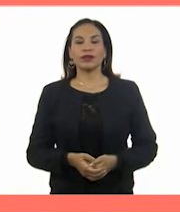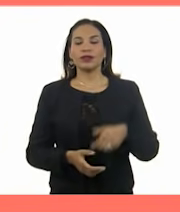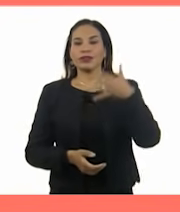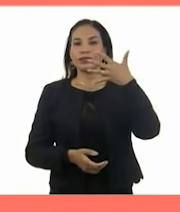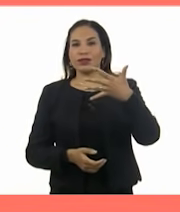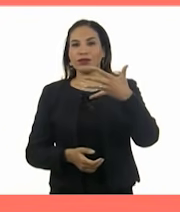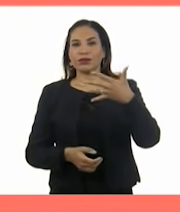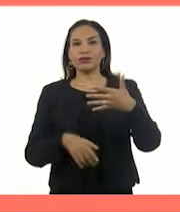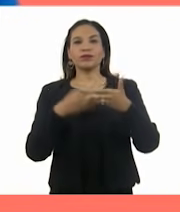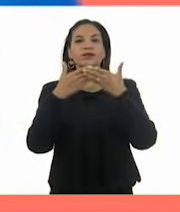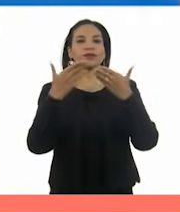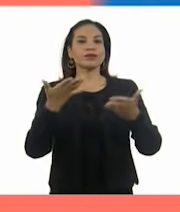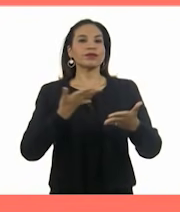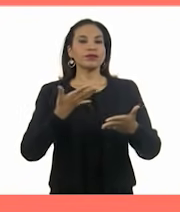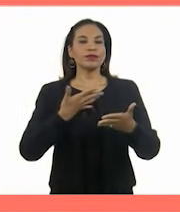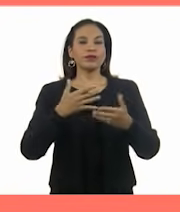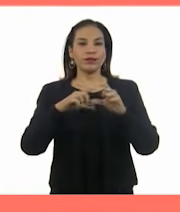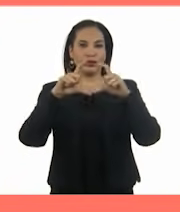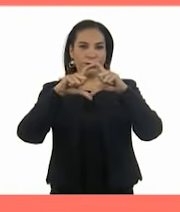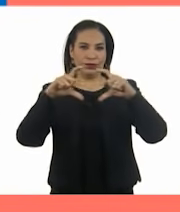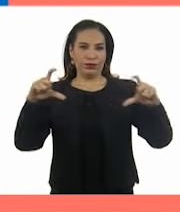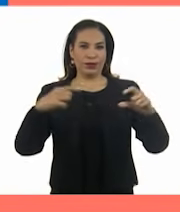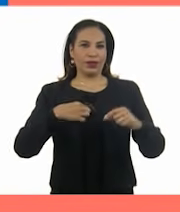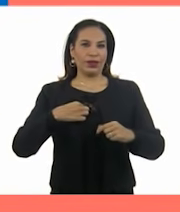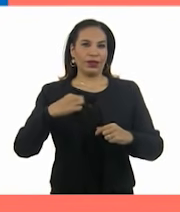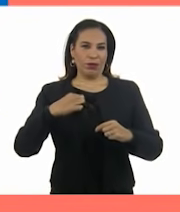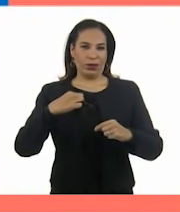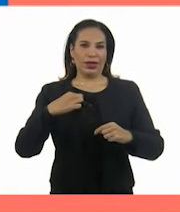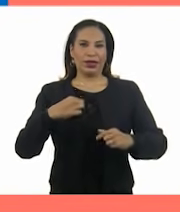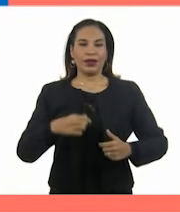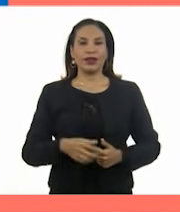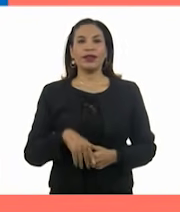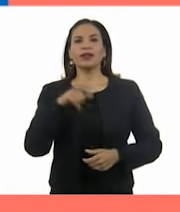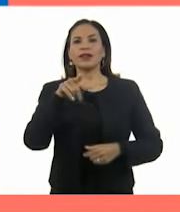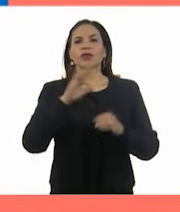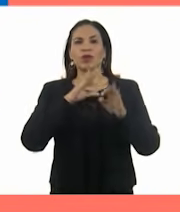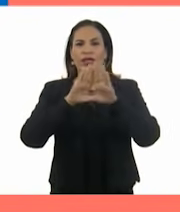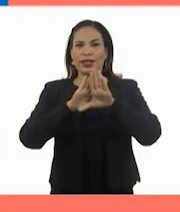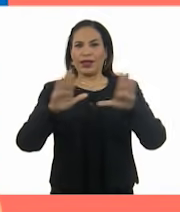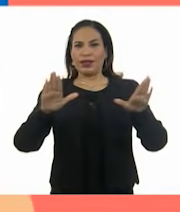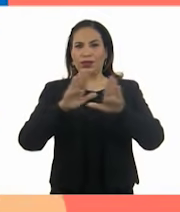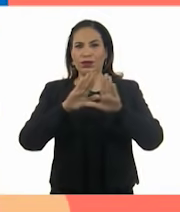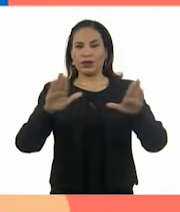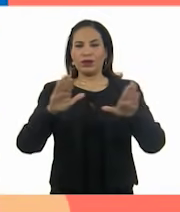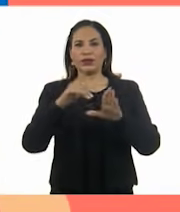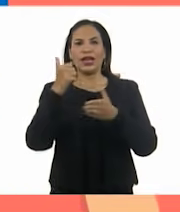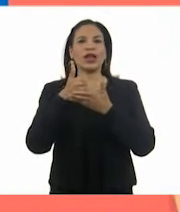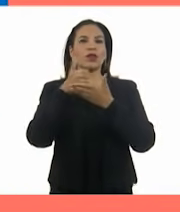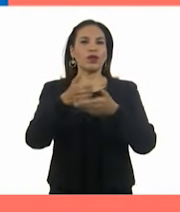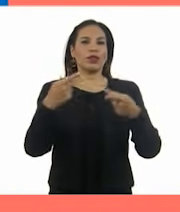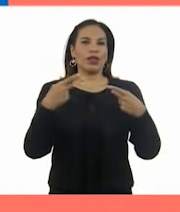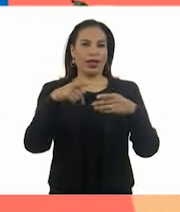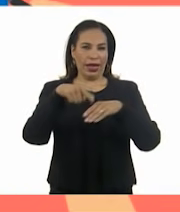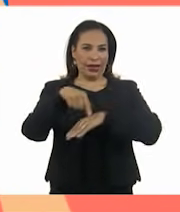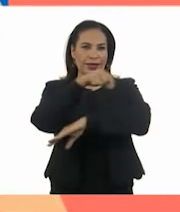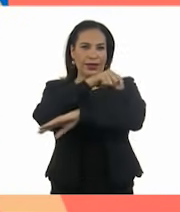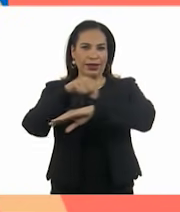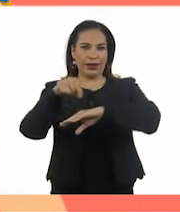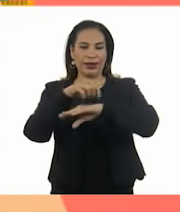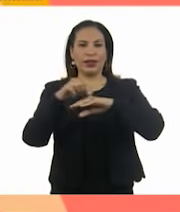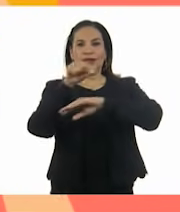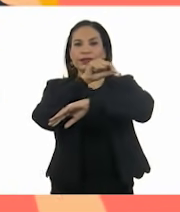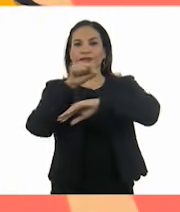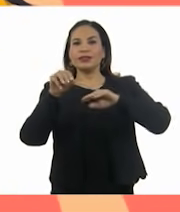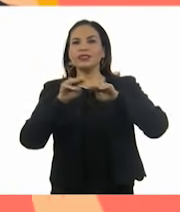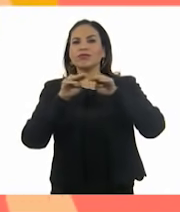5. Ahora tenemos un pequeño pedazo de playera. Estira a lo ancho y con ayuda de la regla, mide